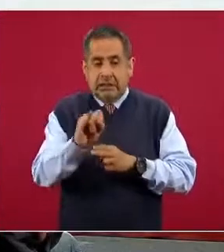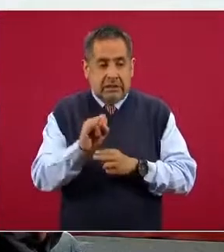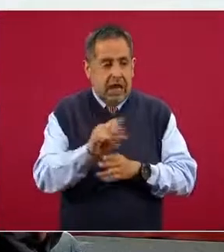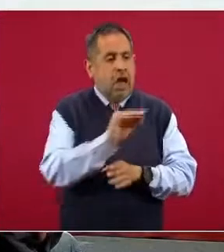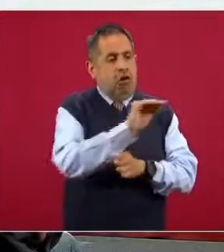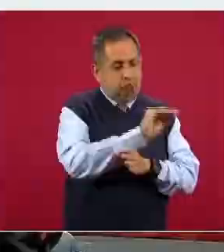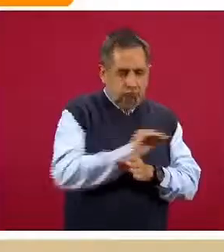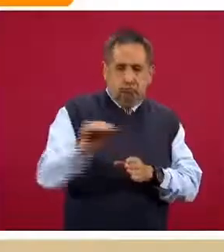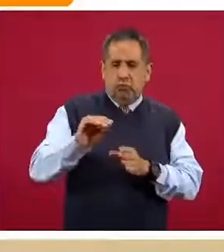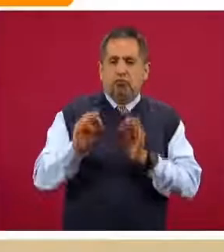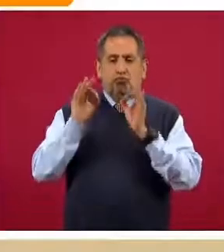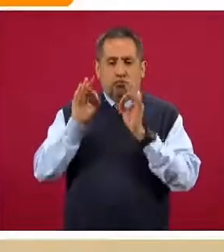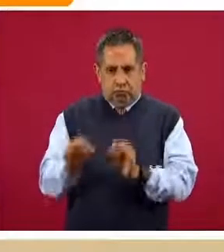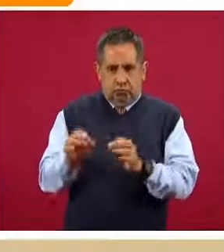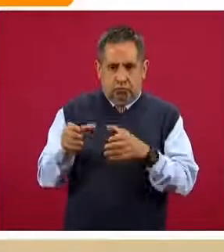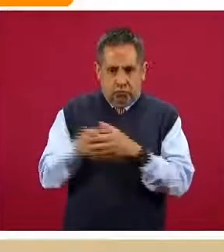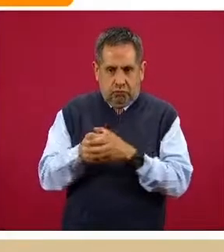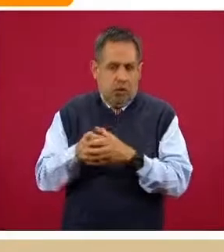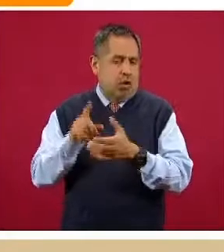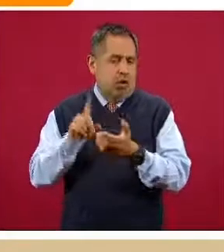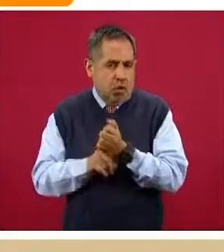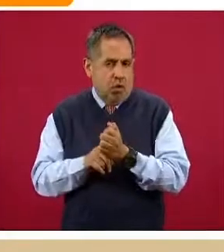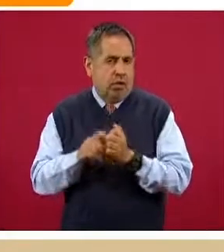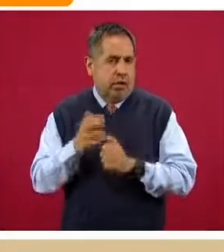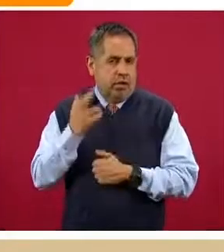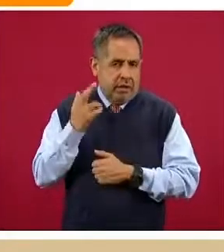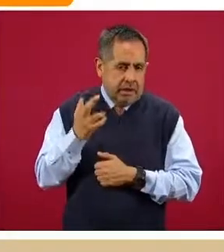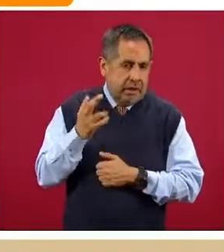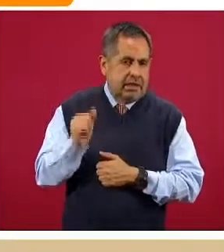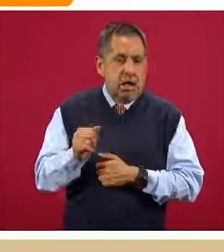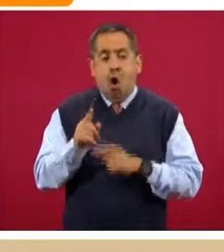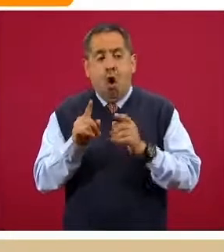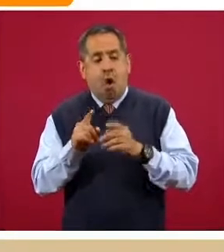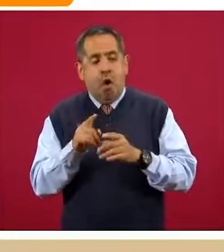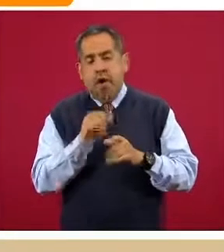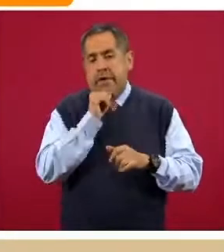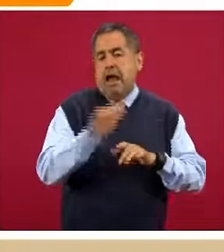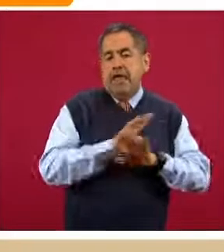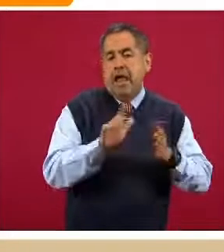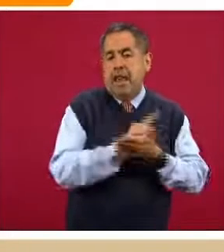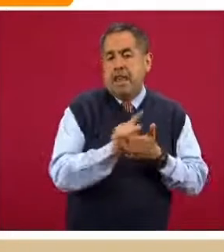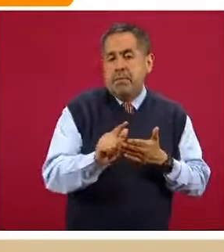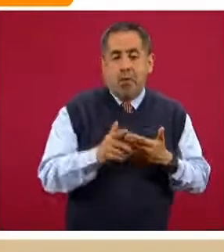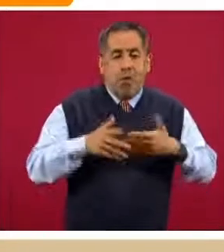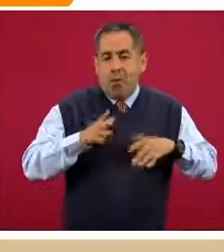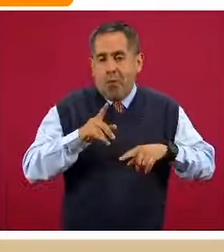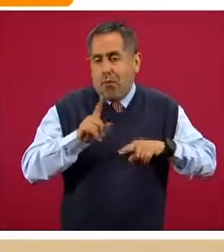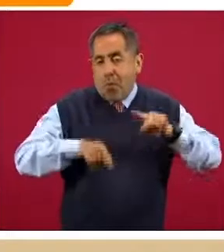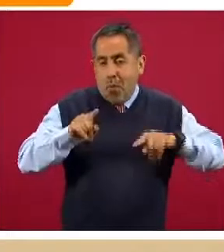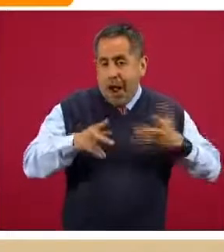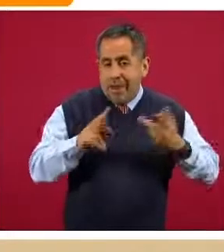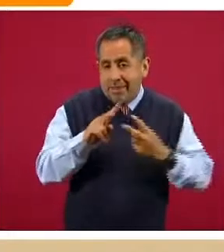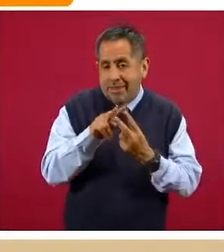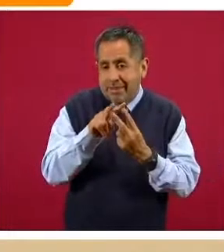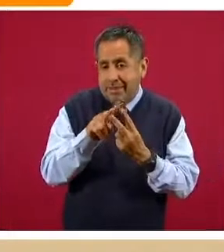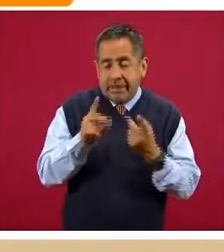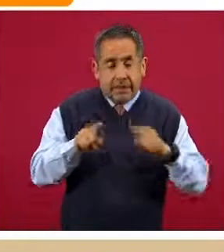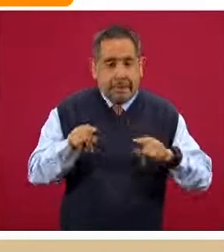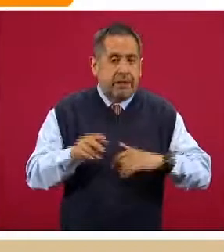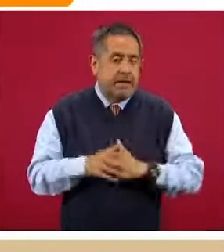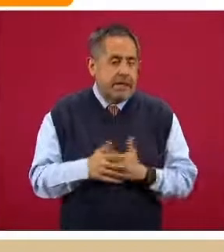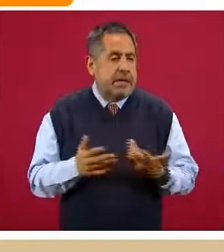de confirmados o en su momento al grupo de negativos y por lo tanto descartados. Así también, y